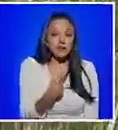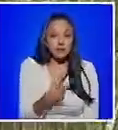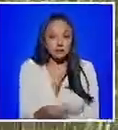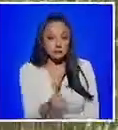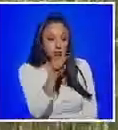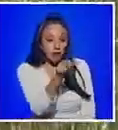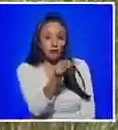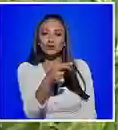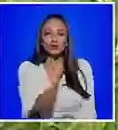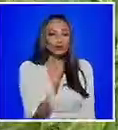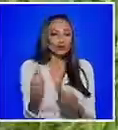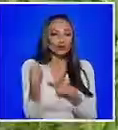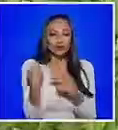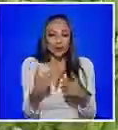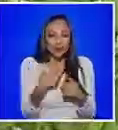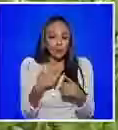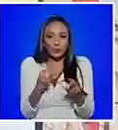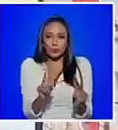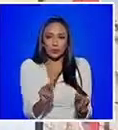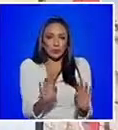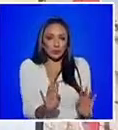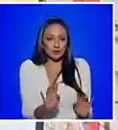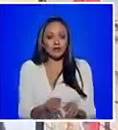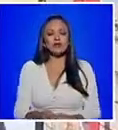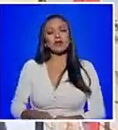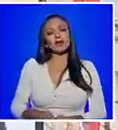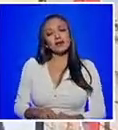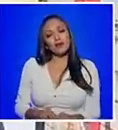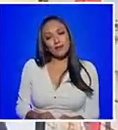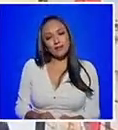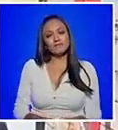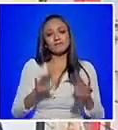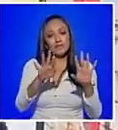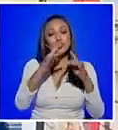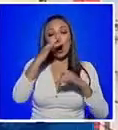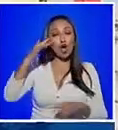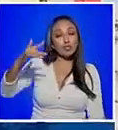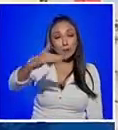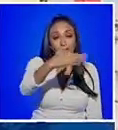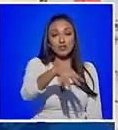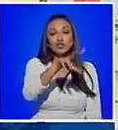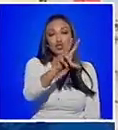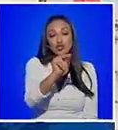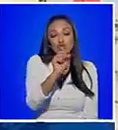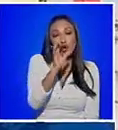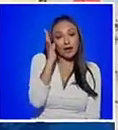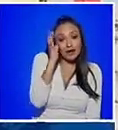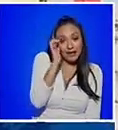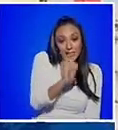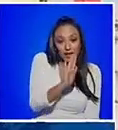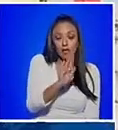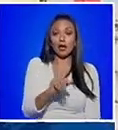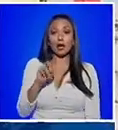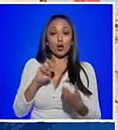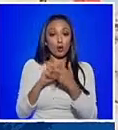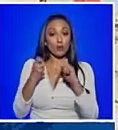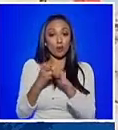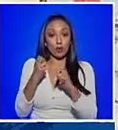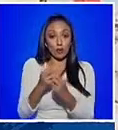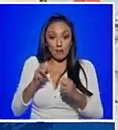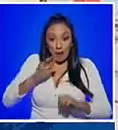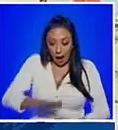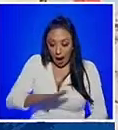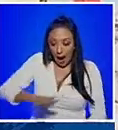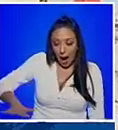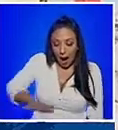es competencia de esa cartera de Estado. No estamos seguros que sea contaminación. A veces las algas generan una coloración que puede ser